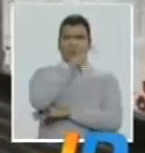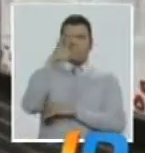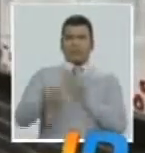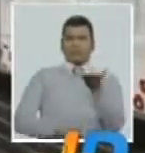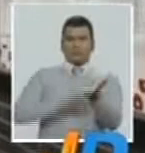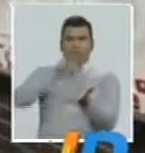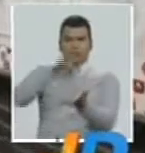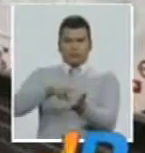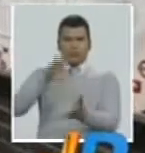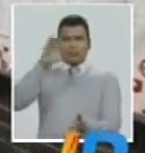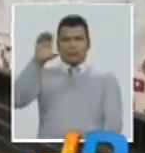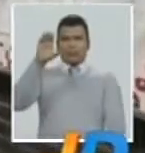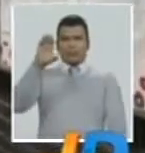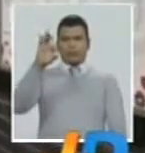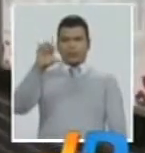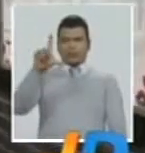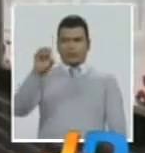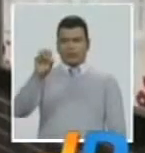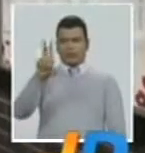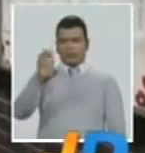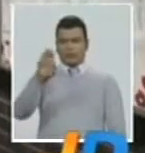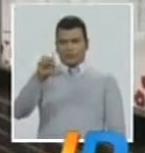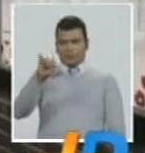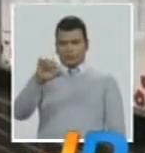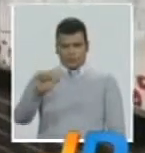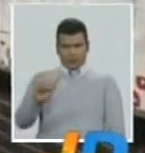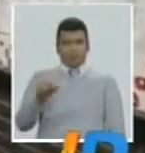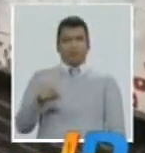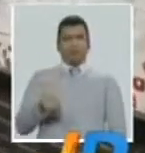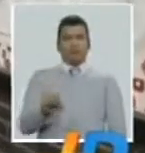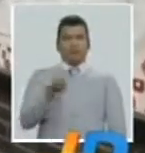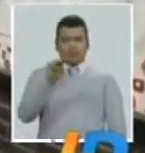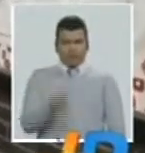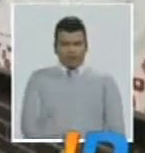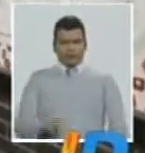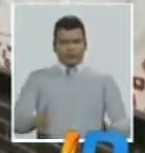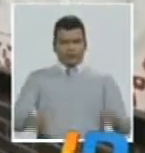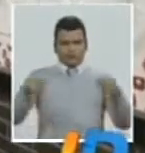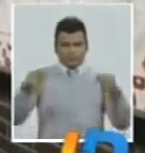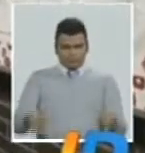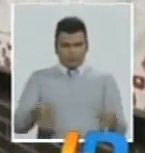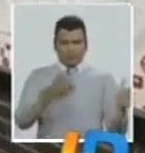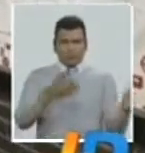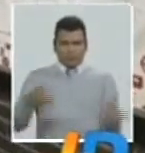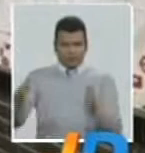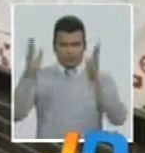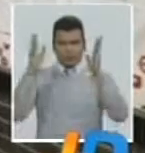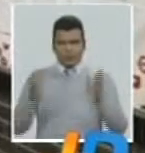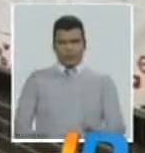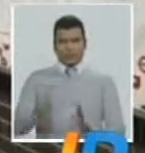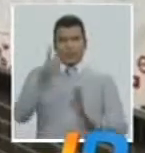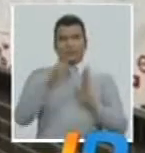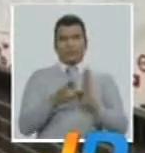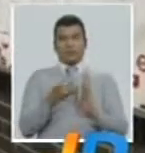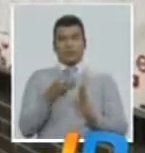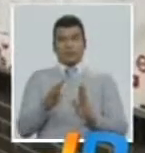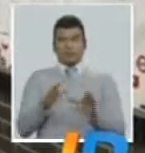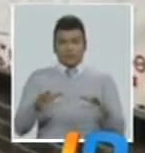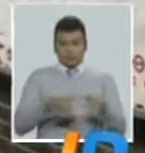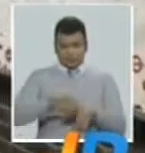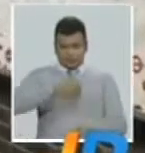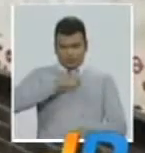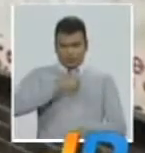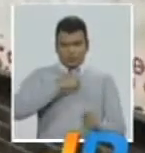de fútbol de José Néstor Pekerman, que este martes realizará su segundo y último partido en la temporada 2014. Más pacífico esta mañana estuvo